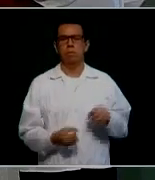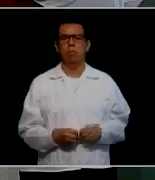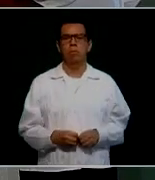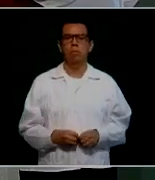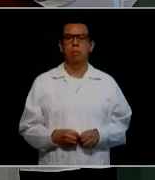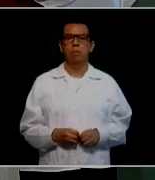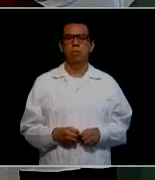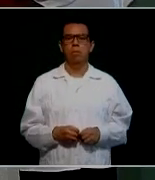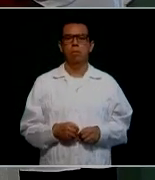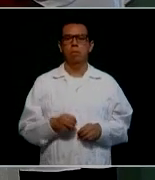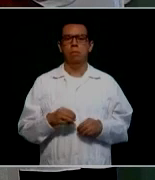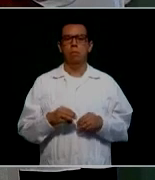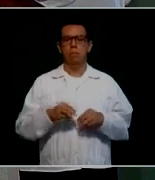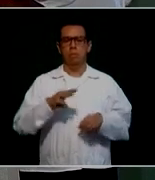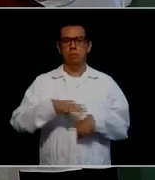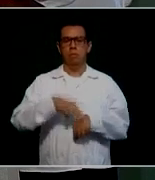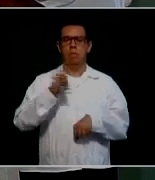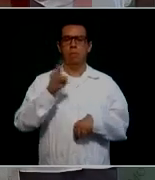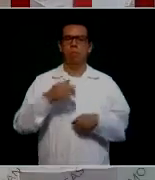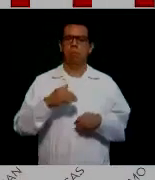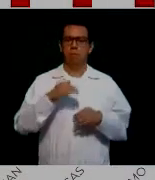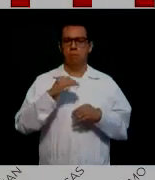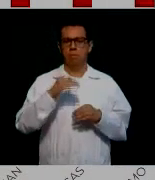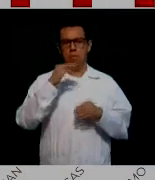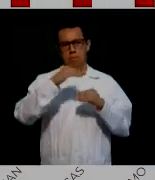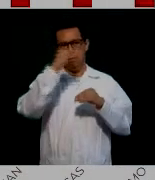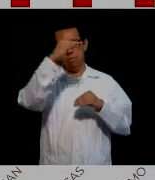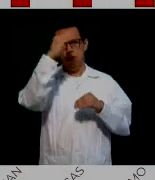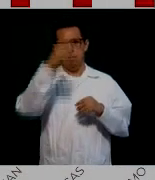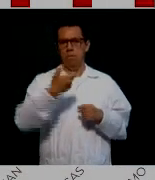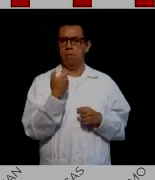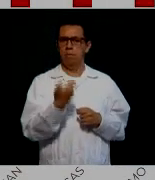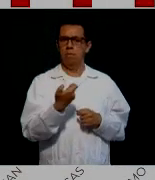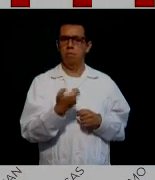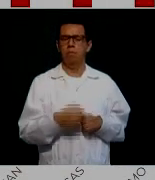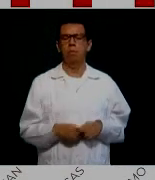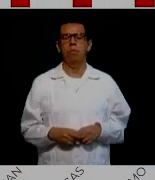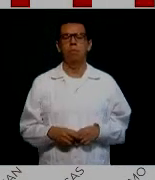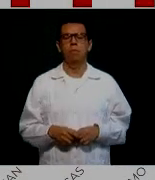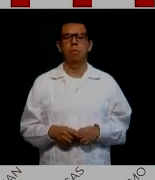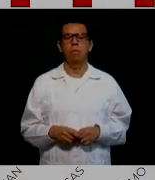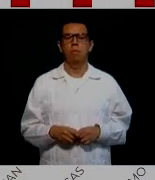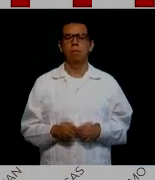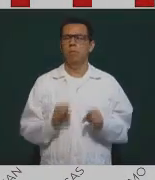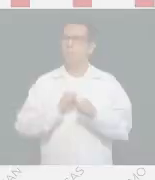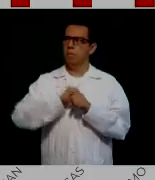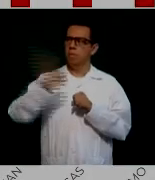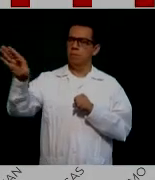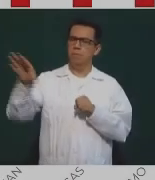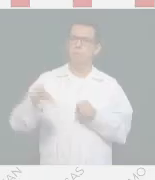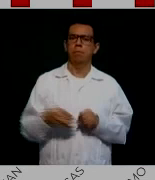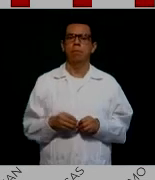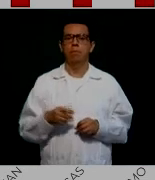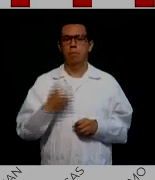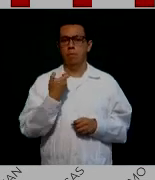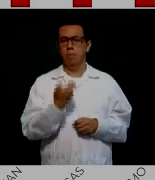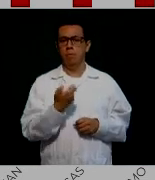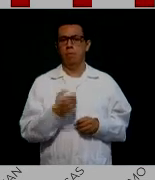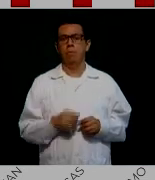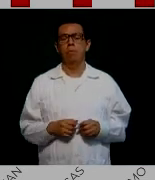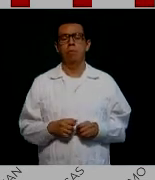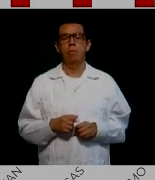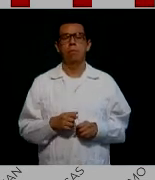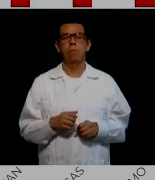promedio más caro el premium, sobre todo Chevron, que es donde más se dispara el precio de este